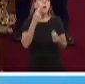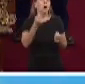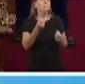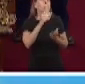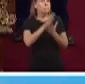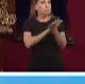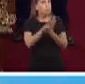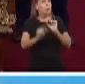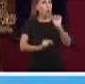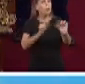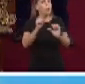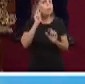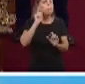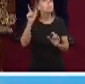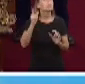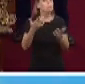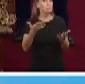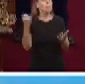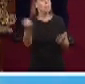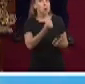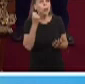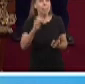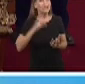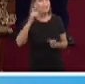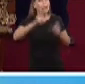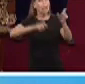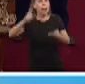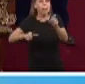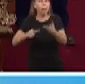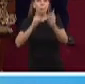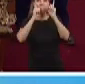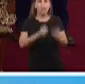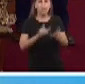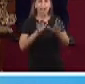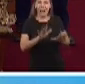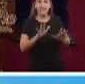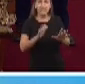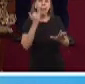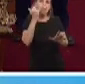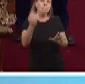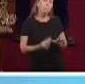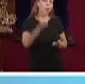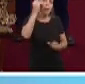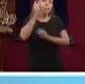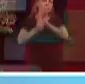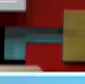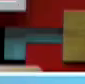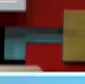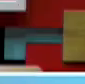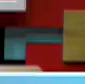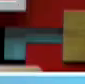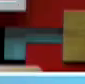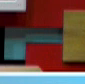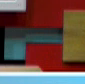recesión es también lo que explica este superávit que ayer mostró el gobierno. Bueno,